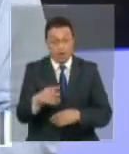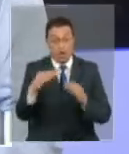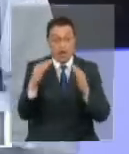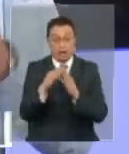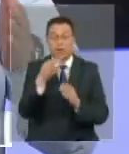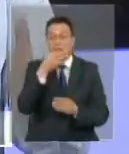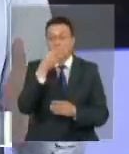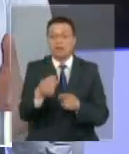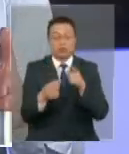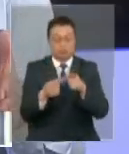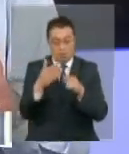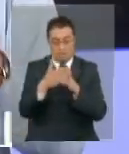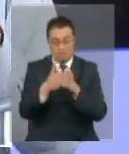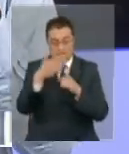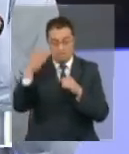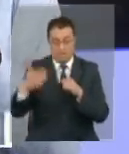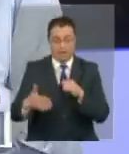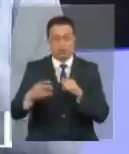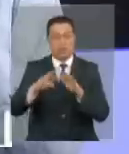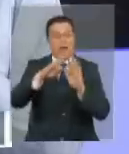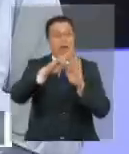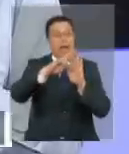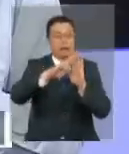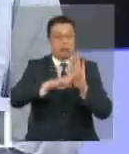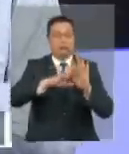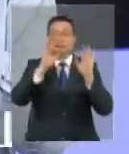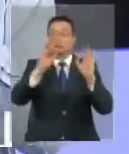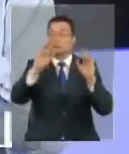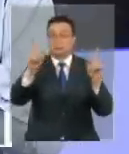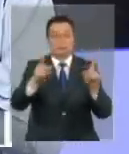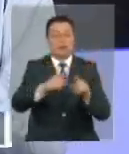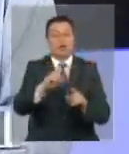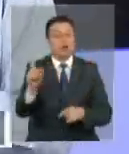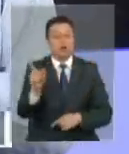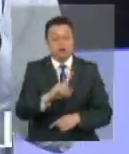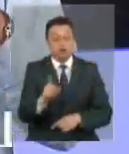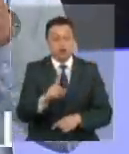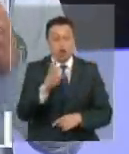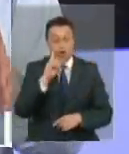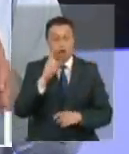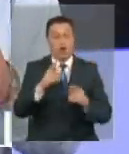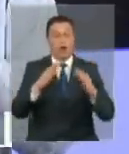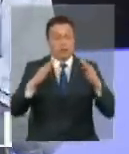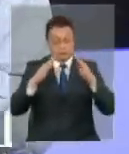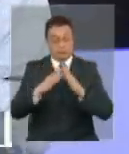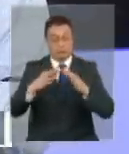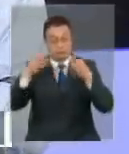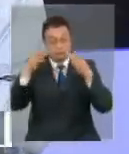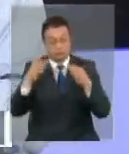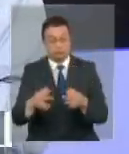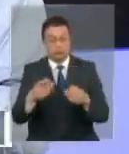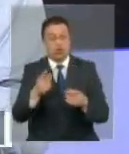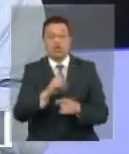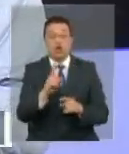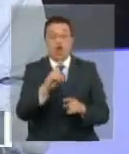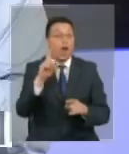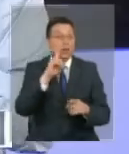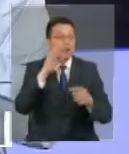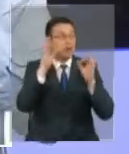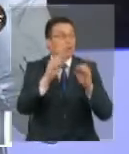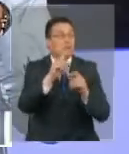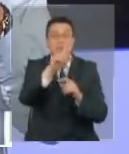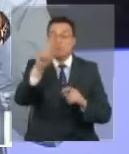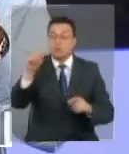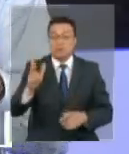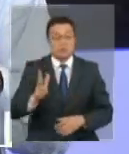propiedades: tienes un plazo para regularizar esta situación. Y si no te conviertes en residencial, si tú no estás en condiciones de